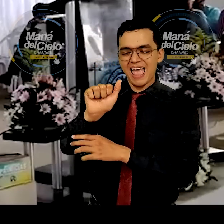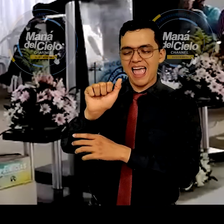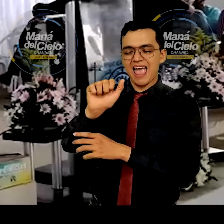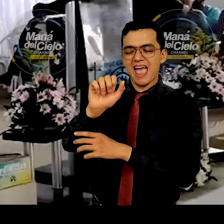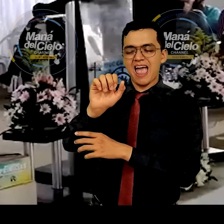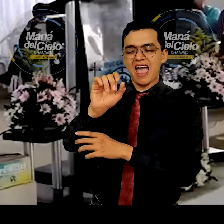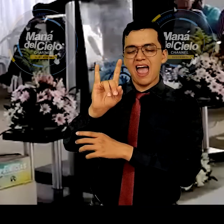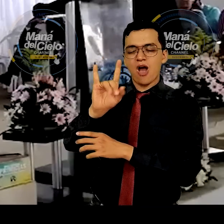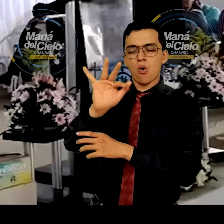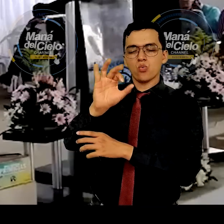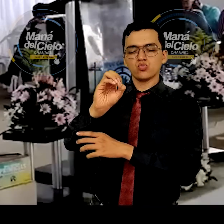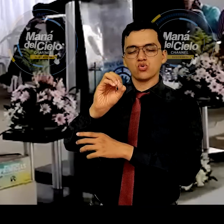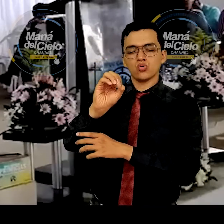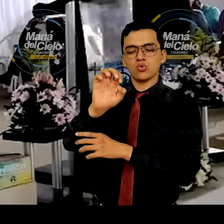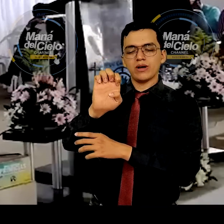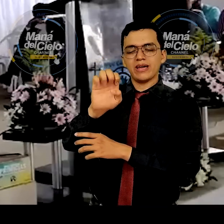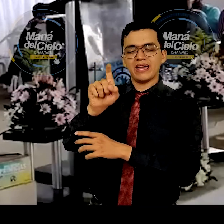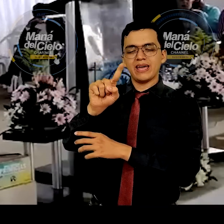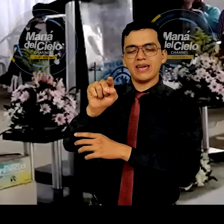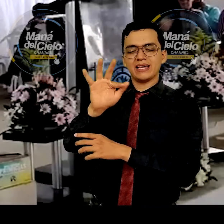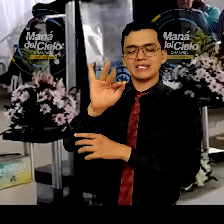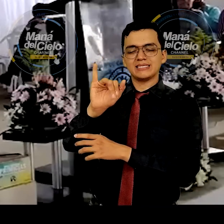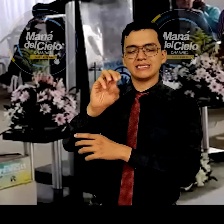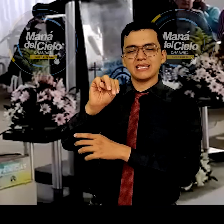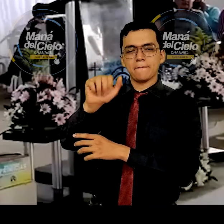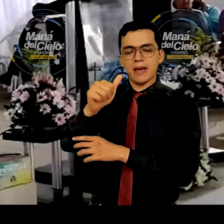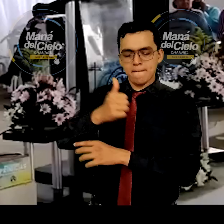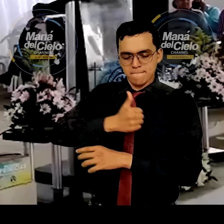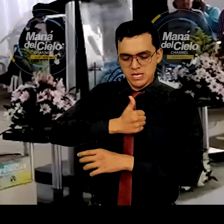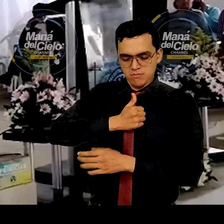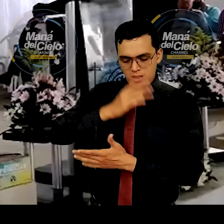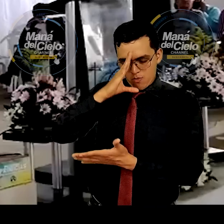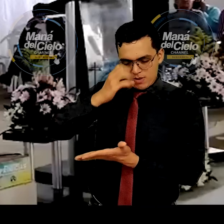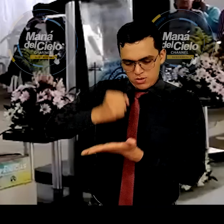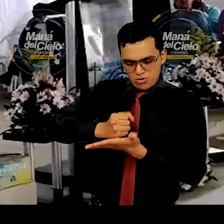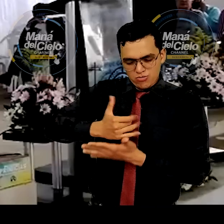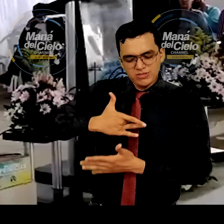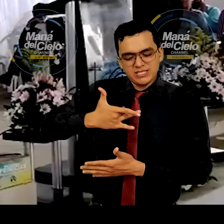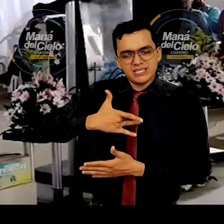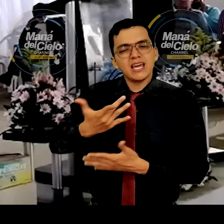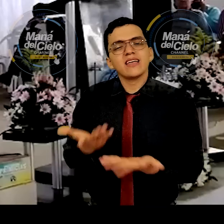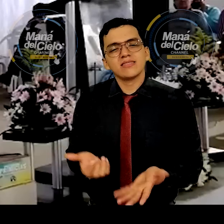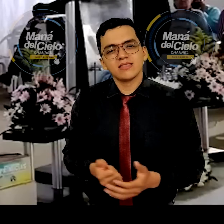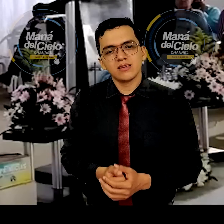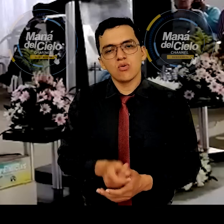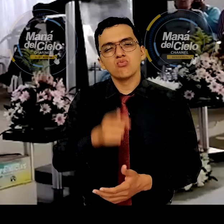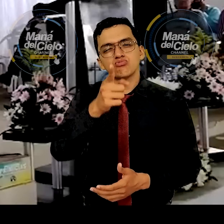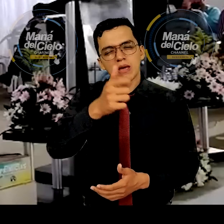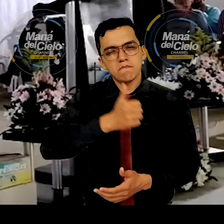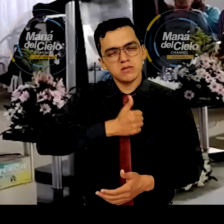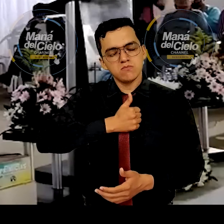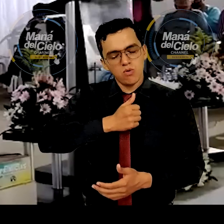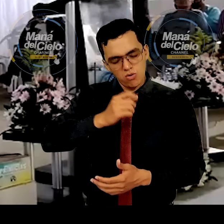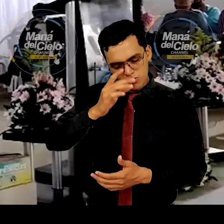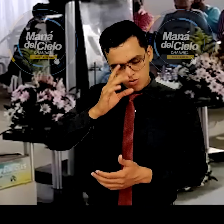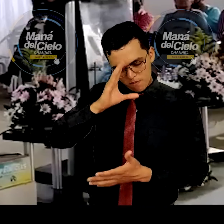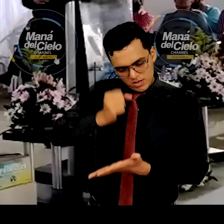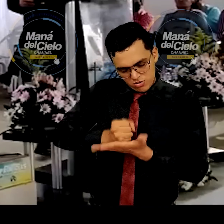tú de ti y qué crees tú que piensa Dios de ti. Porque él después que dice de las flores y de Salomón y de todo eso, él